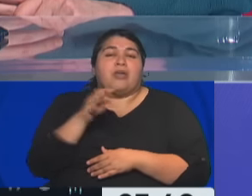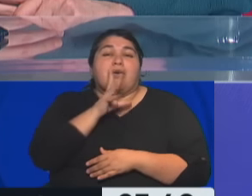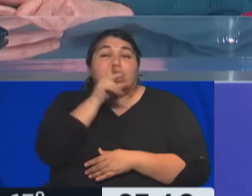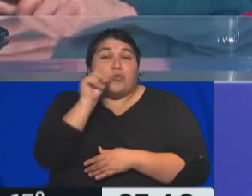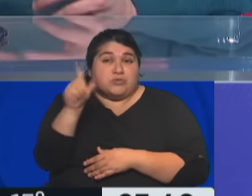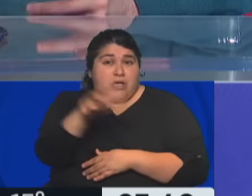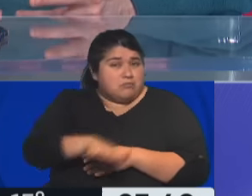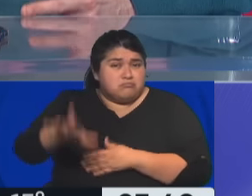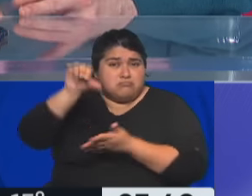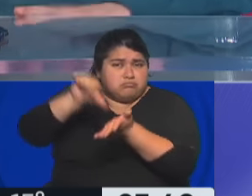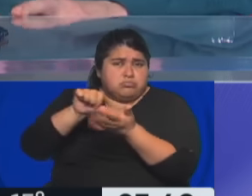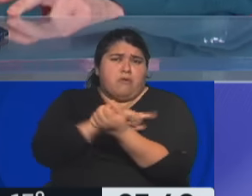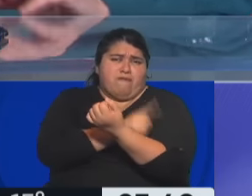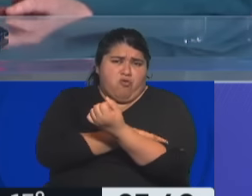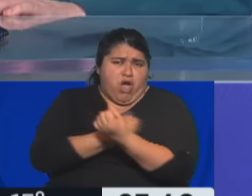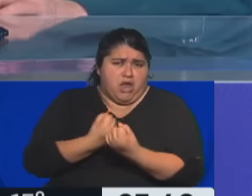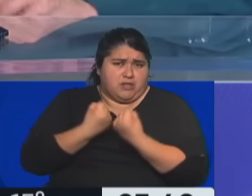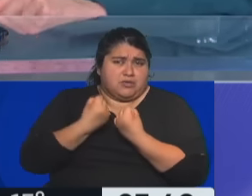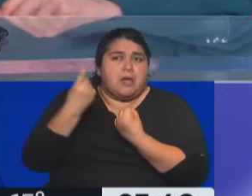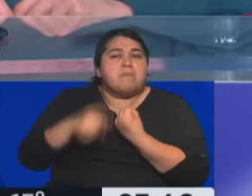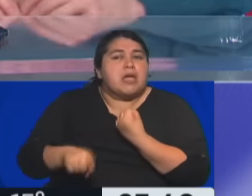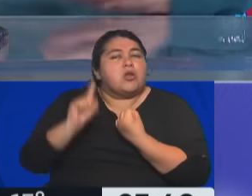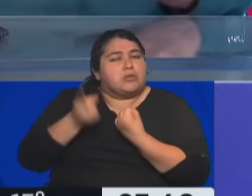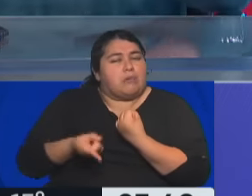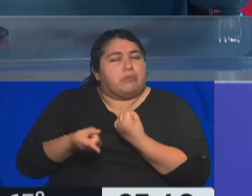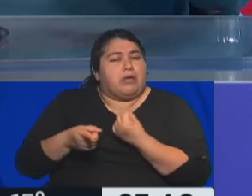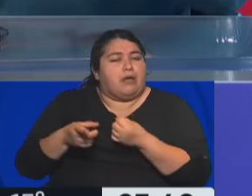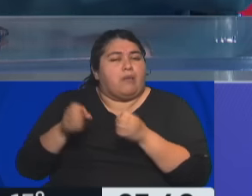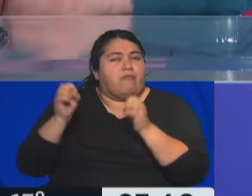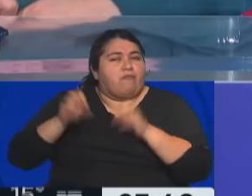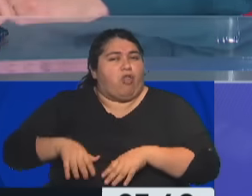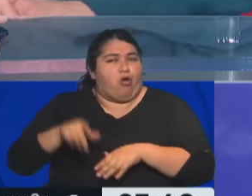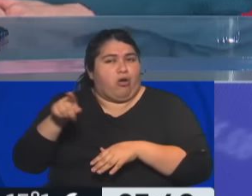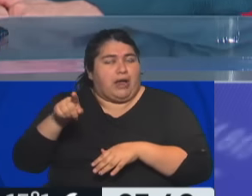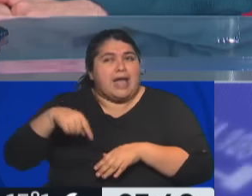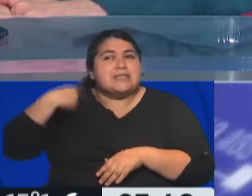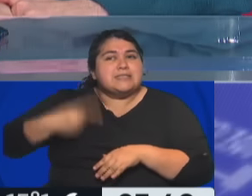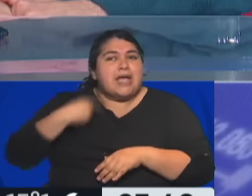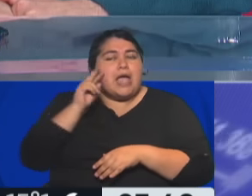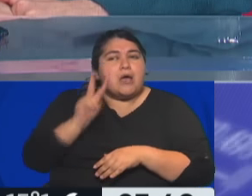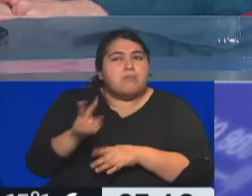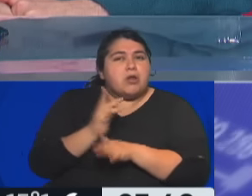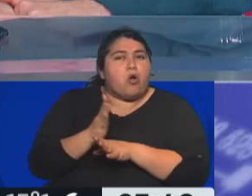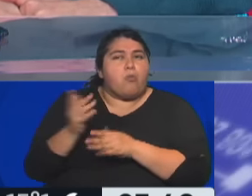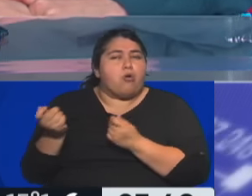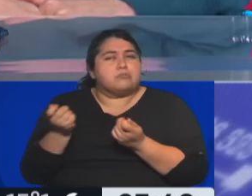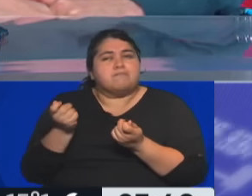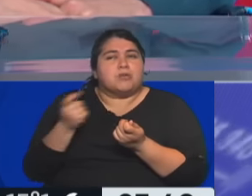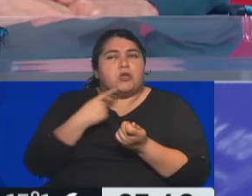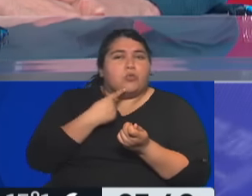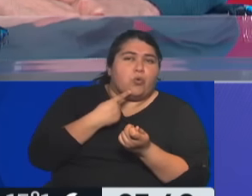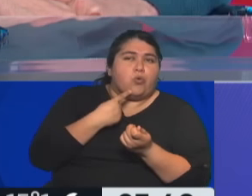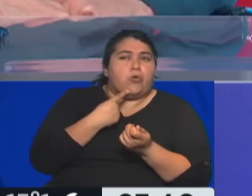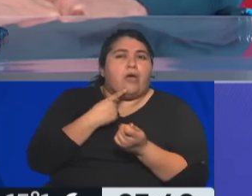lo suficientemente fuerte, pero también frágil, que se ve todo el tiempo en un dilema de seguridad respecto de las